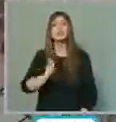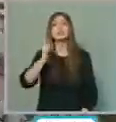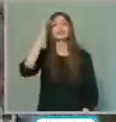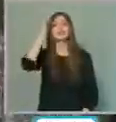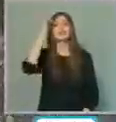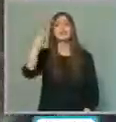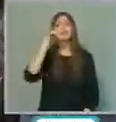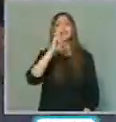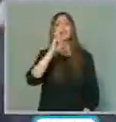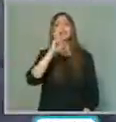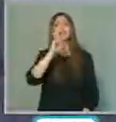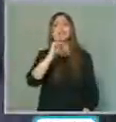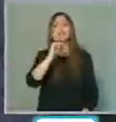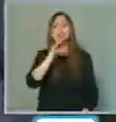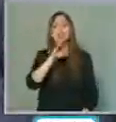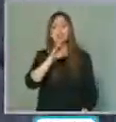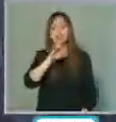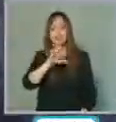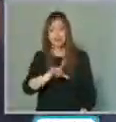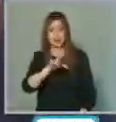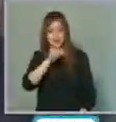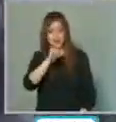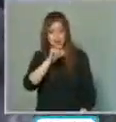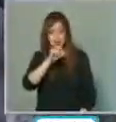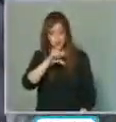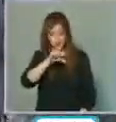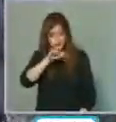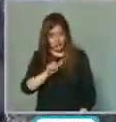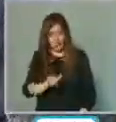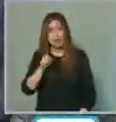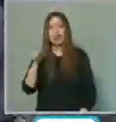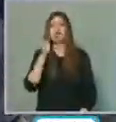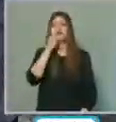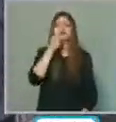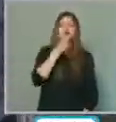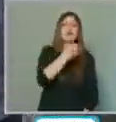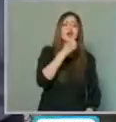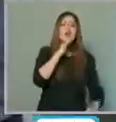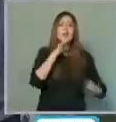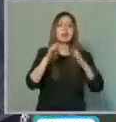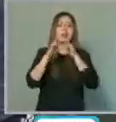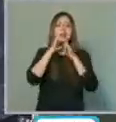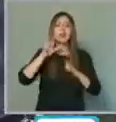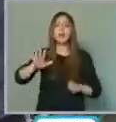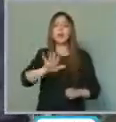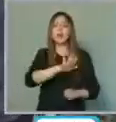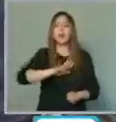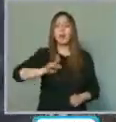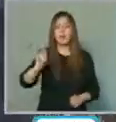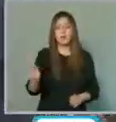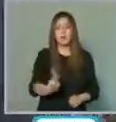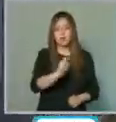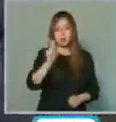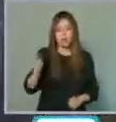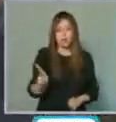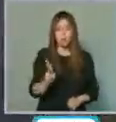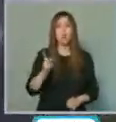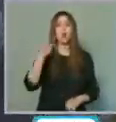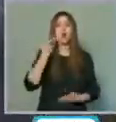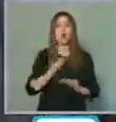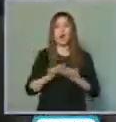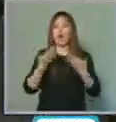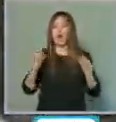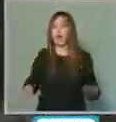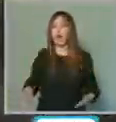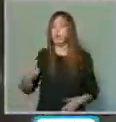Tola. Quedamos de vernos con la cronista de este pueblo, doña Alejandra, para que, mire, estoy maravillado porque vamos